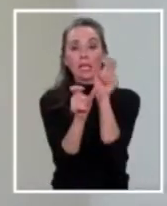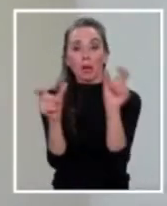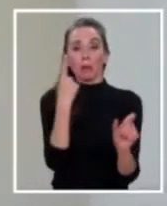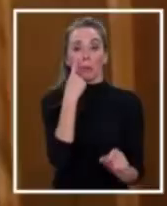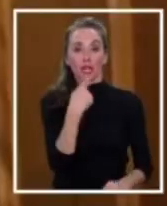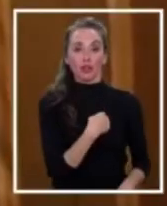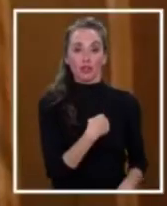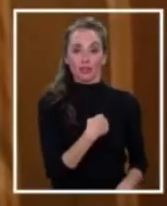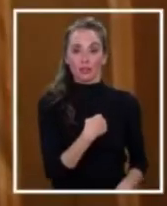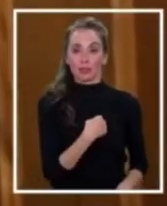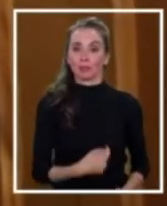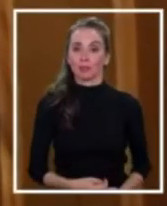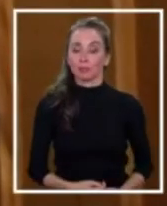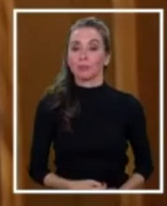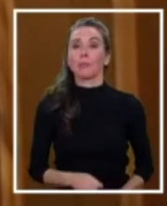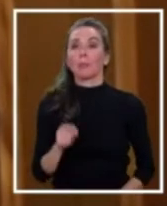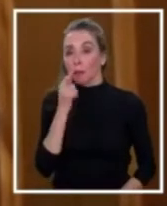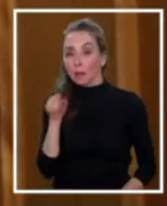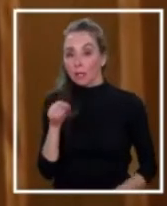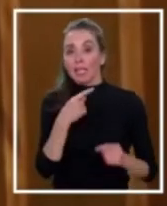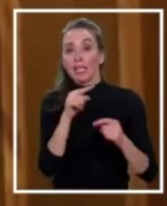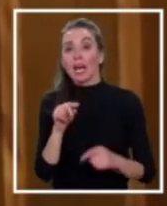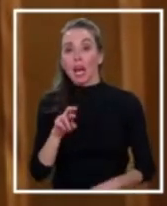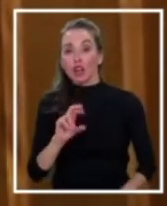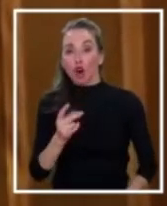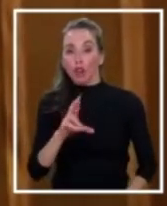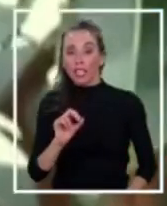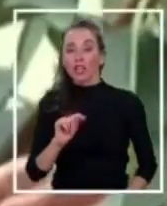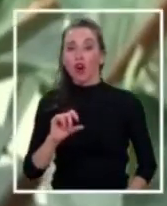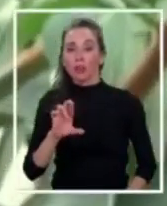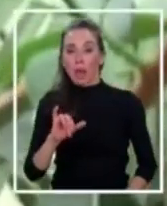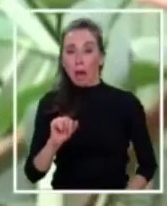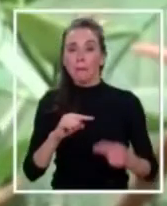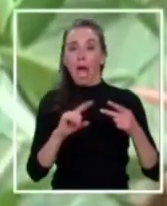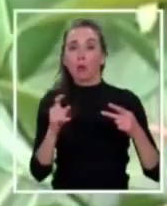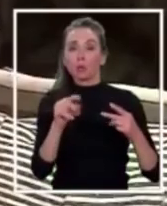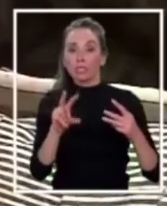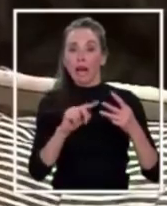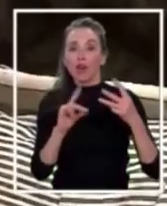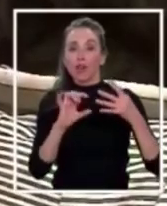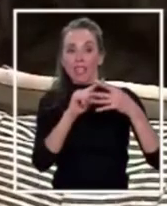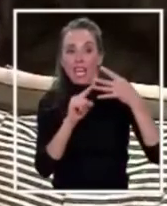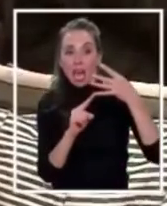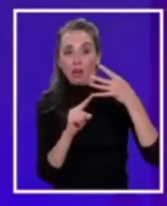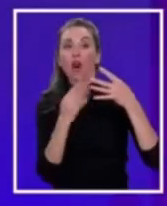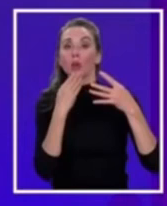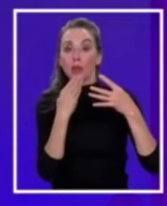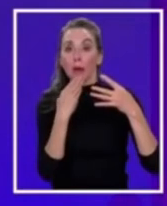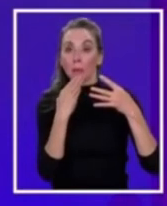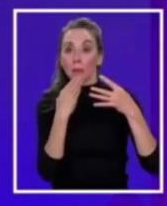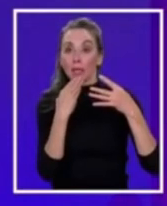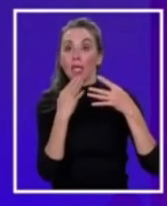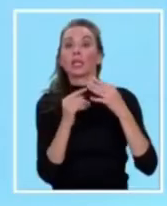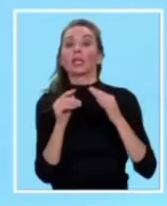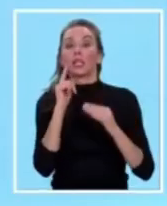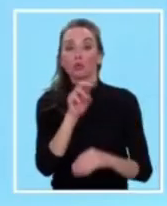a mí. Y como Jabal Quinto, los nombres de Rodrigo Nayel, Sergio Tapia, Gustavo Serrano y Diego Ancalao también se encuentran en